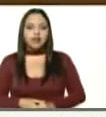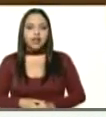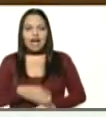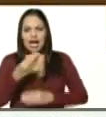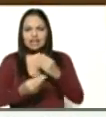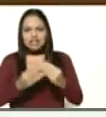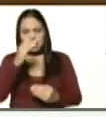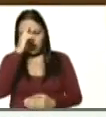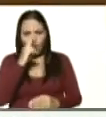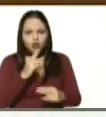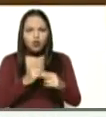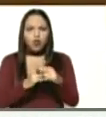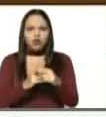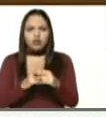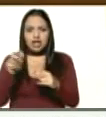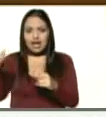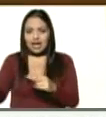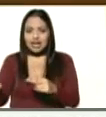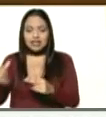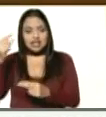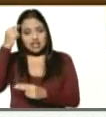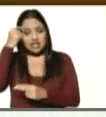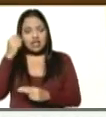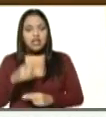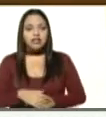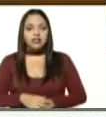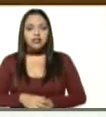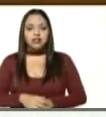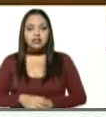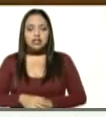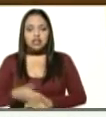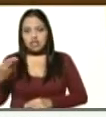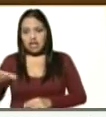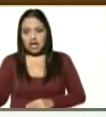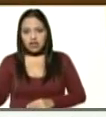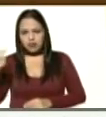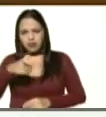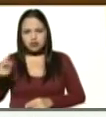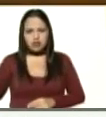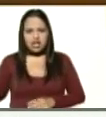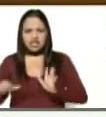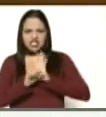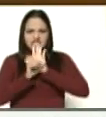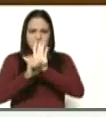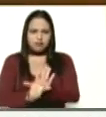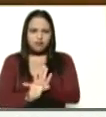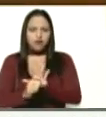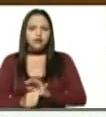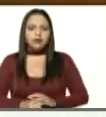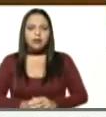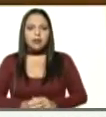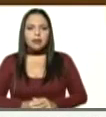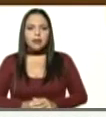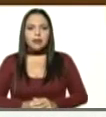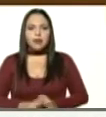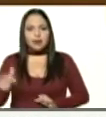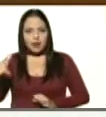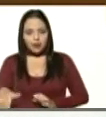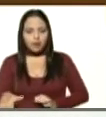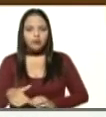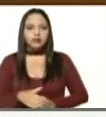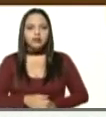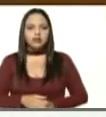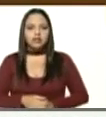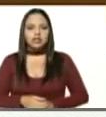honor a este día y a estos sujetos y a estos símbolos que hoy aquí